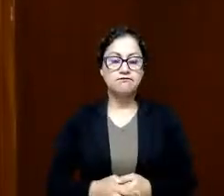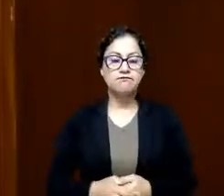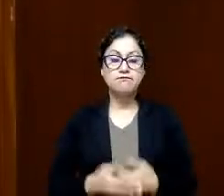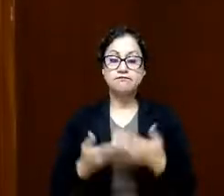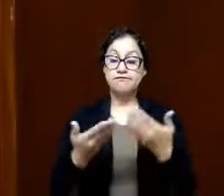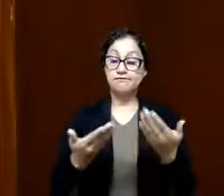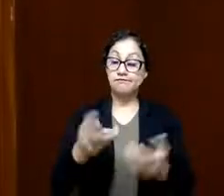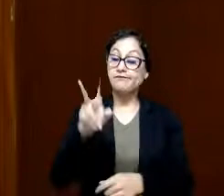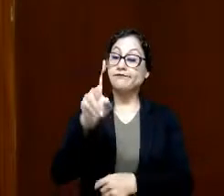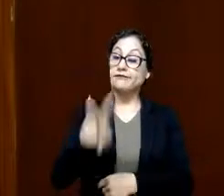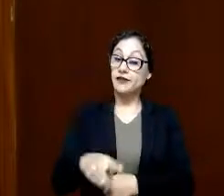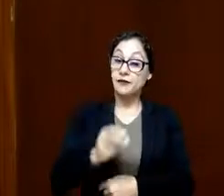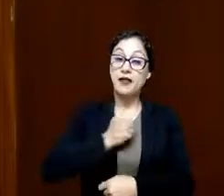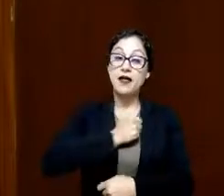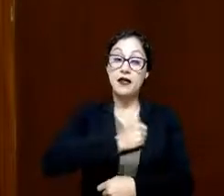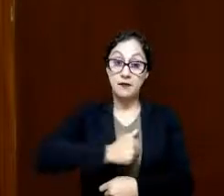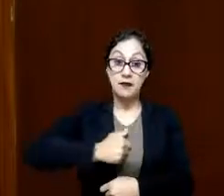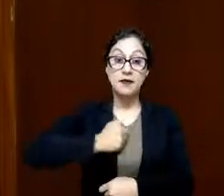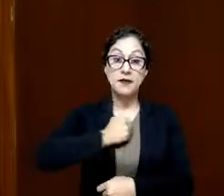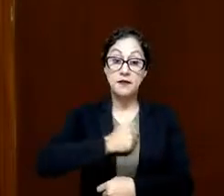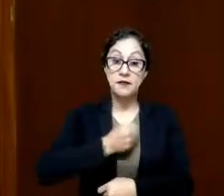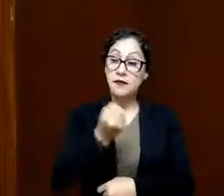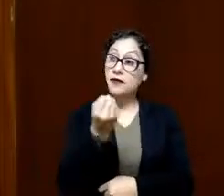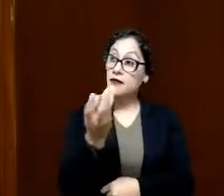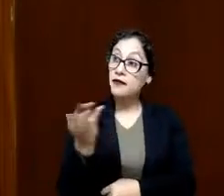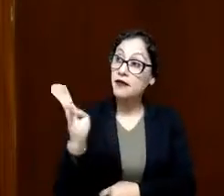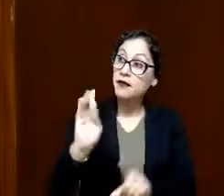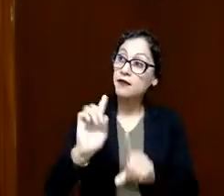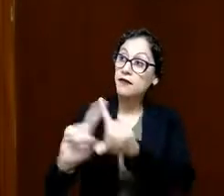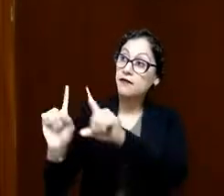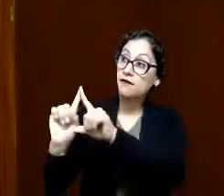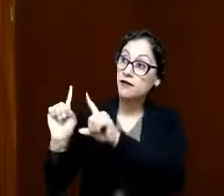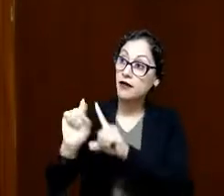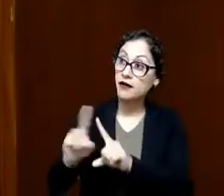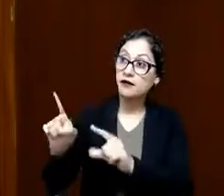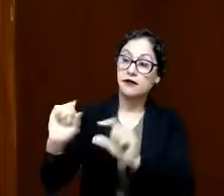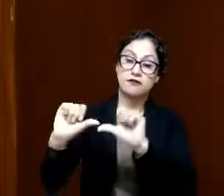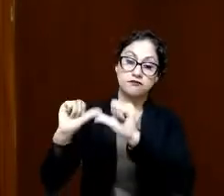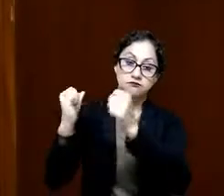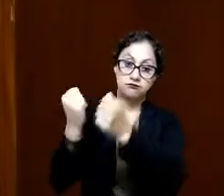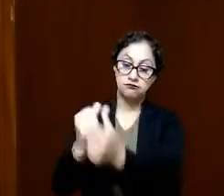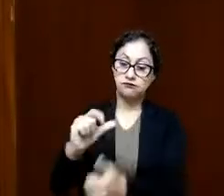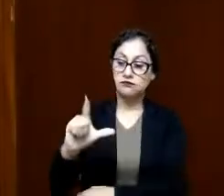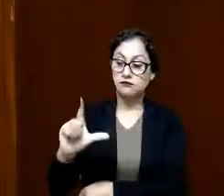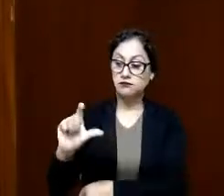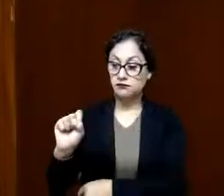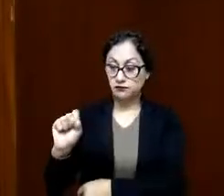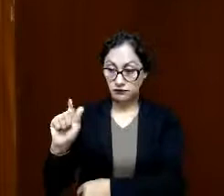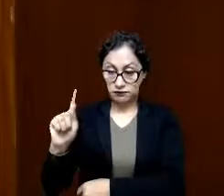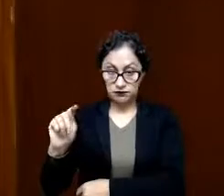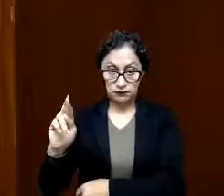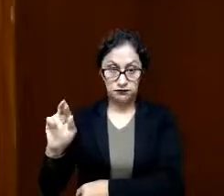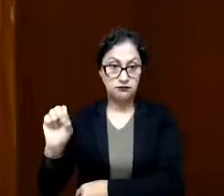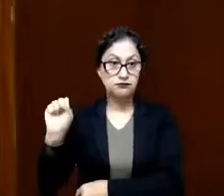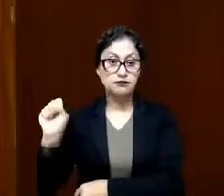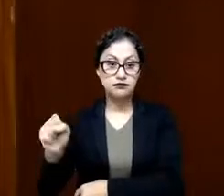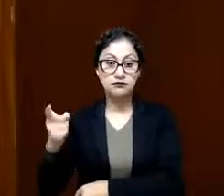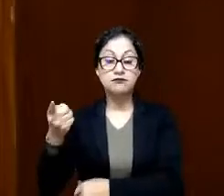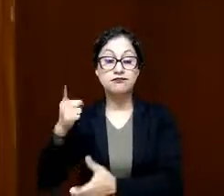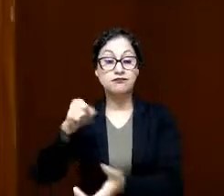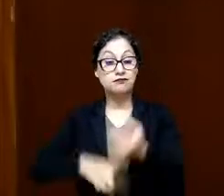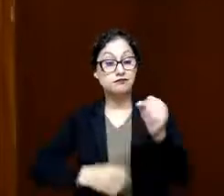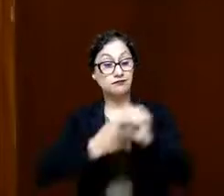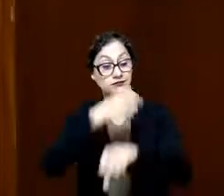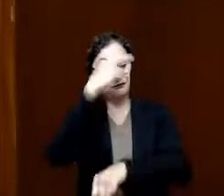Lamentablemente, y de acuerdo con la información proporcionada por la organización Letras S, al Estado de México encabeza el tercer lugar